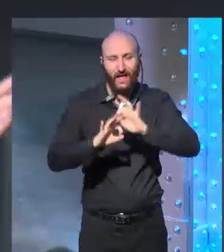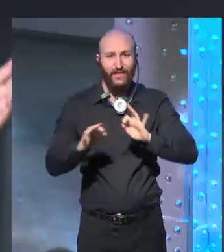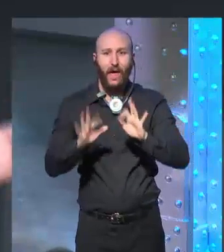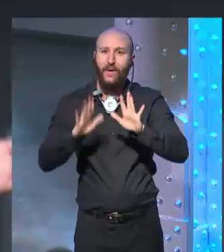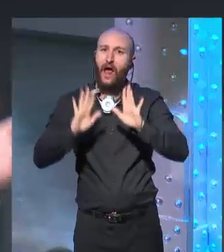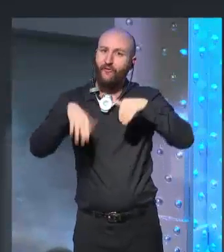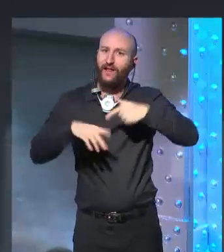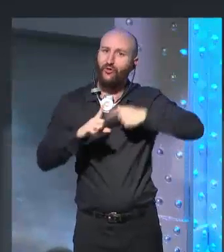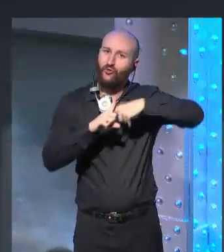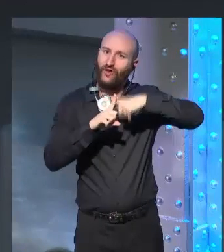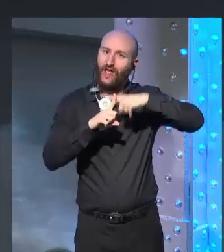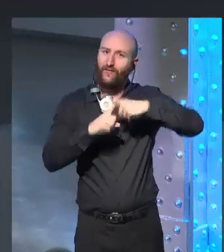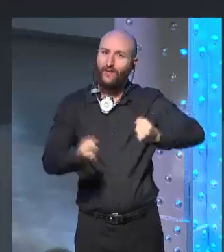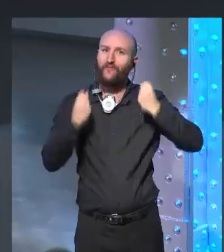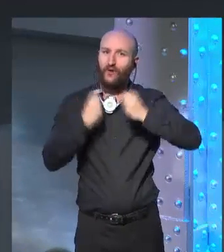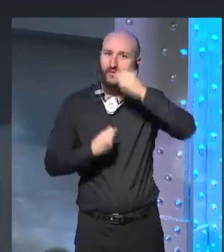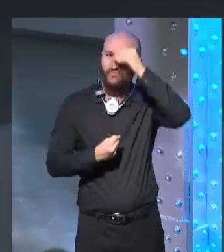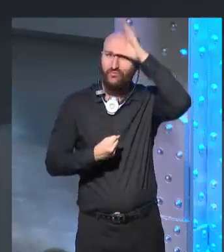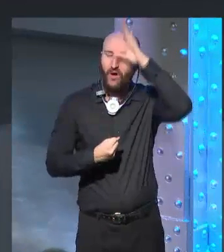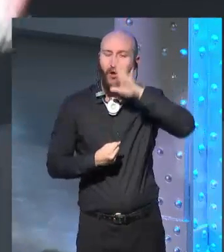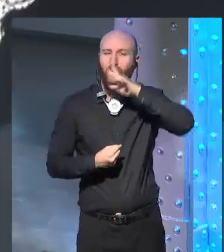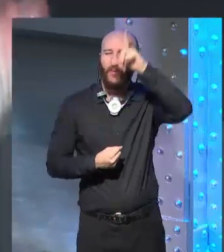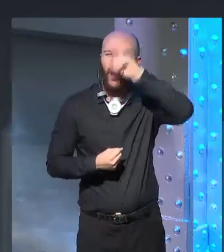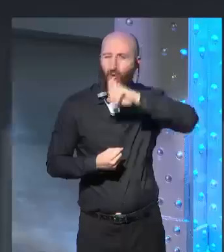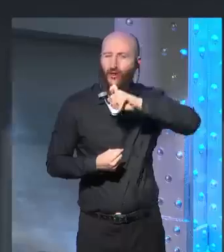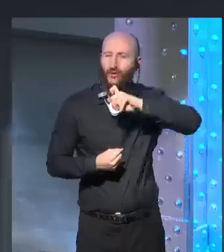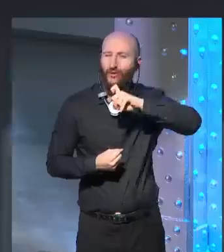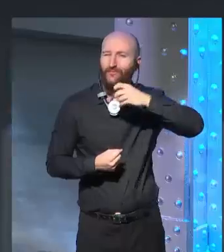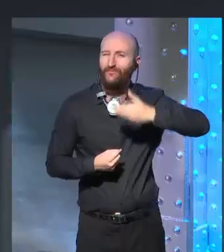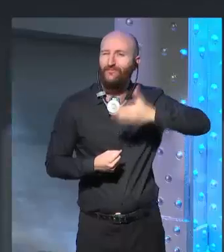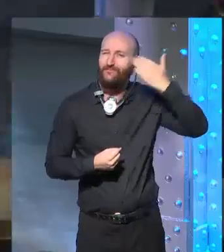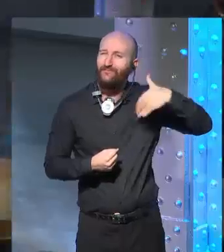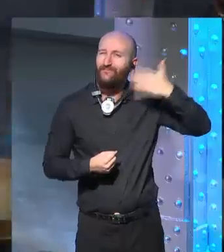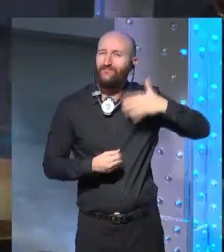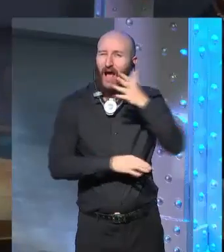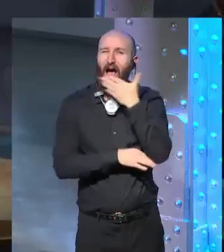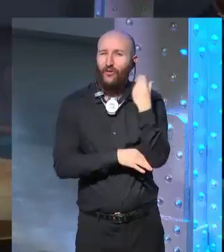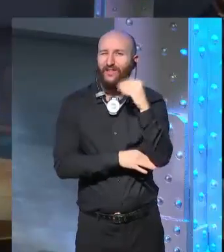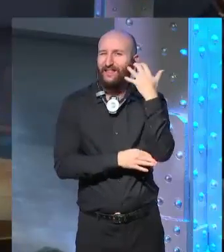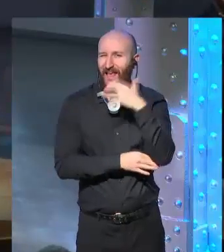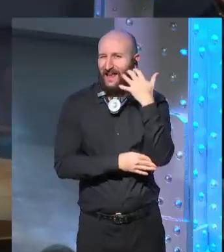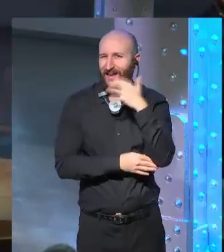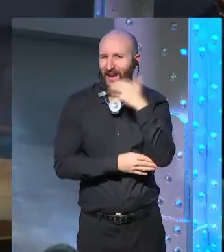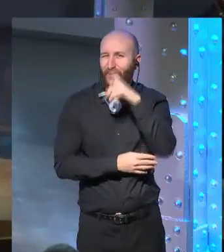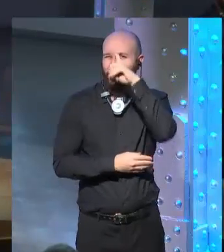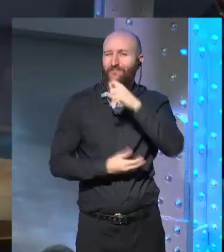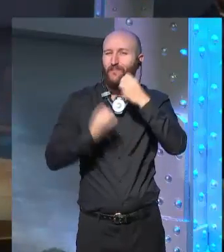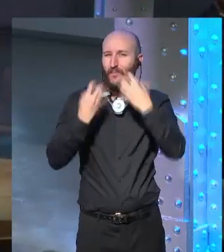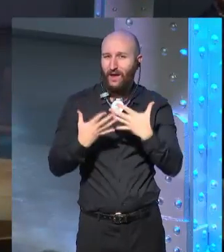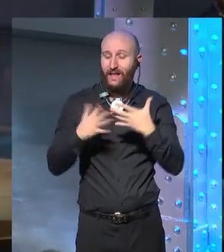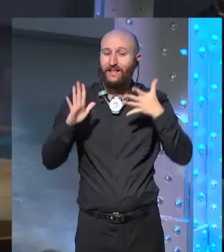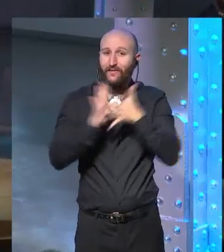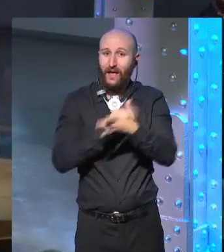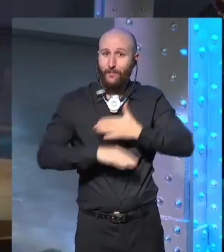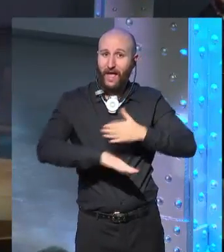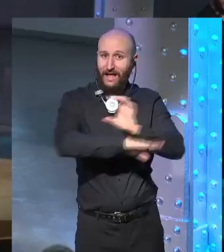avanzado porque recuerdo lo que era ser un adolescente raro. Así que mi carrera como